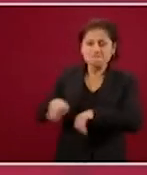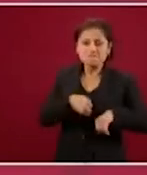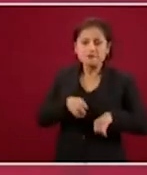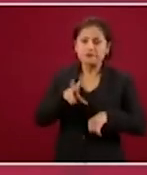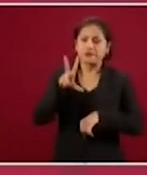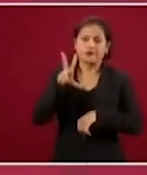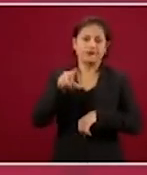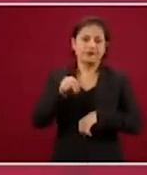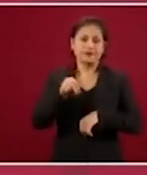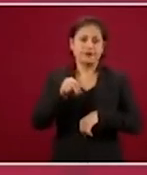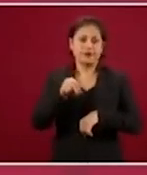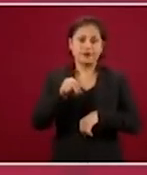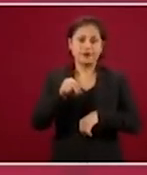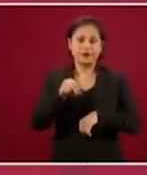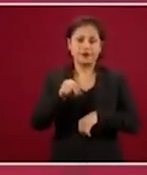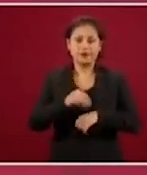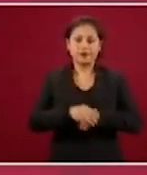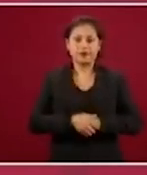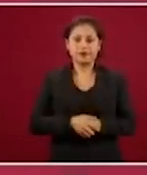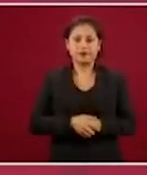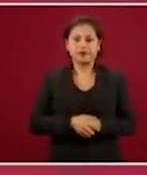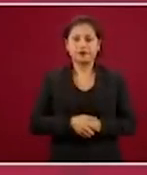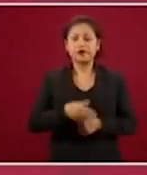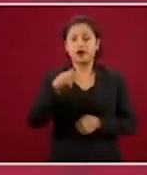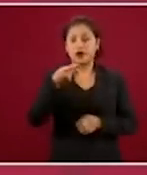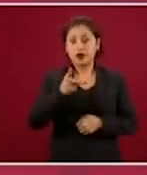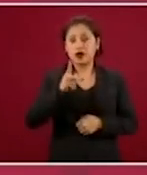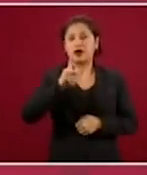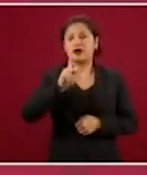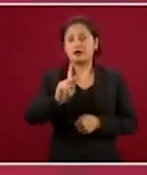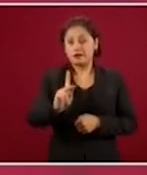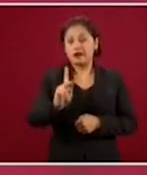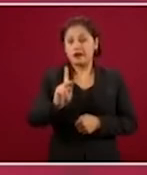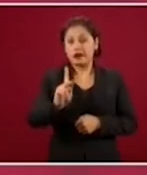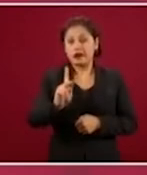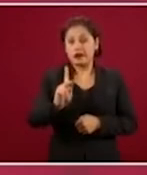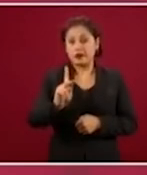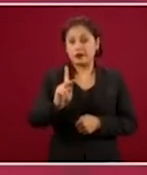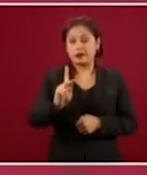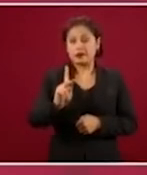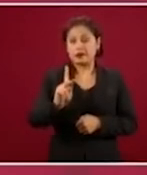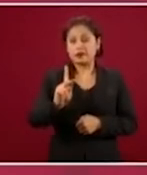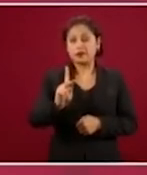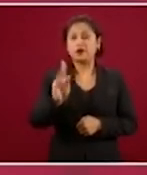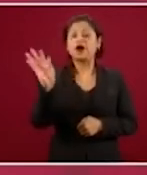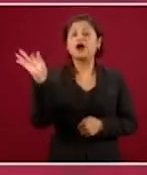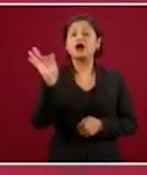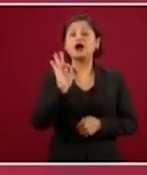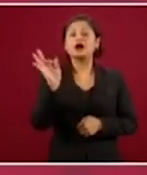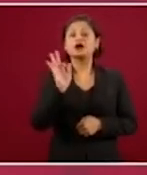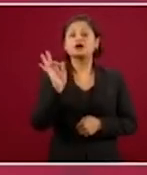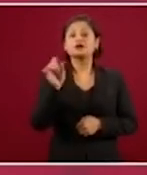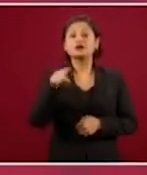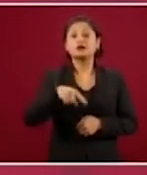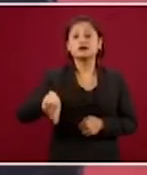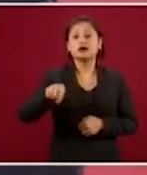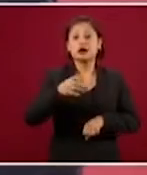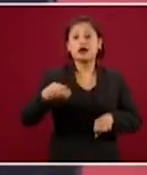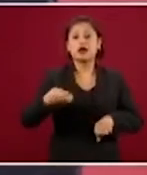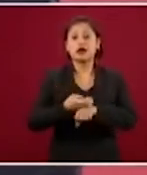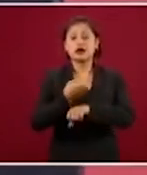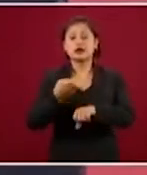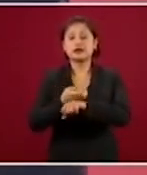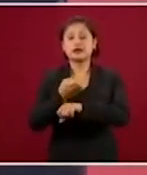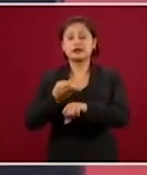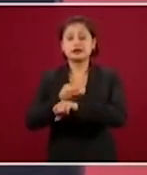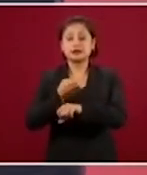Nada más que se tienen que hacer responsables de que se dé el servicio a